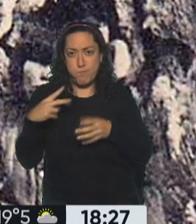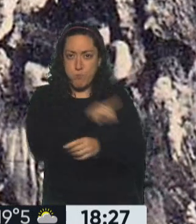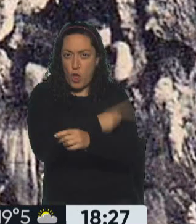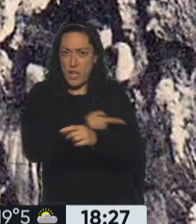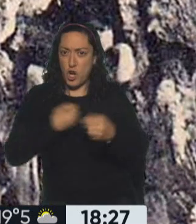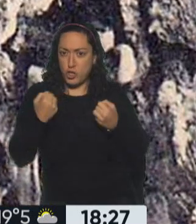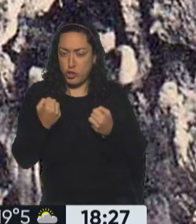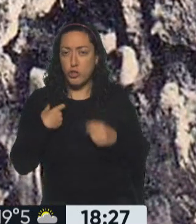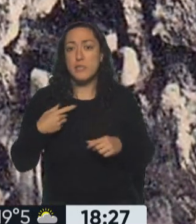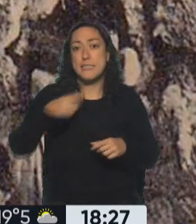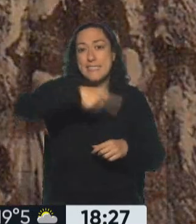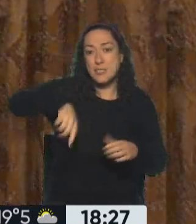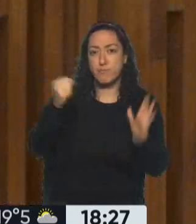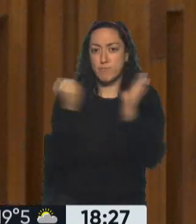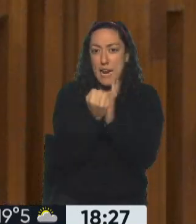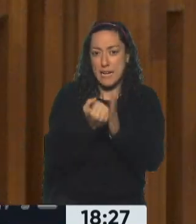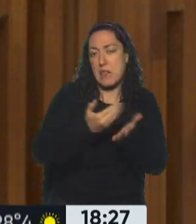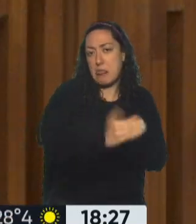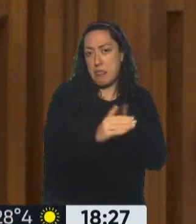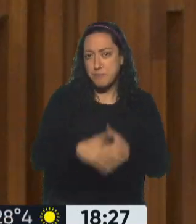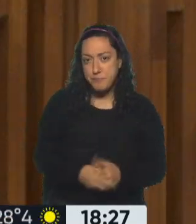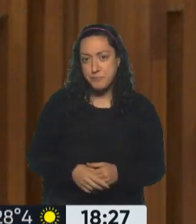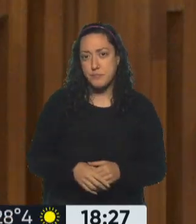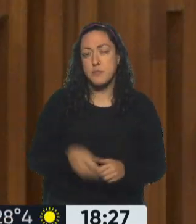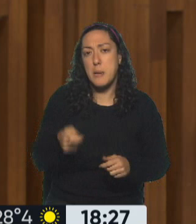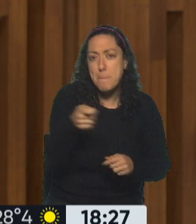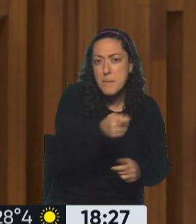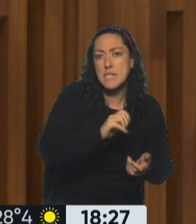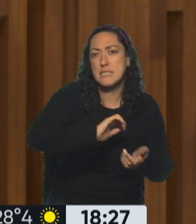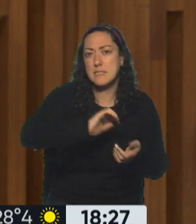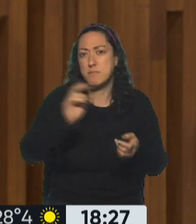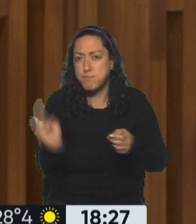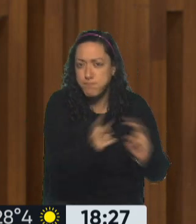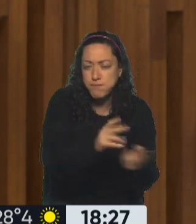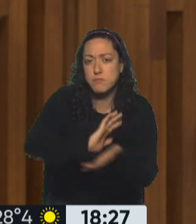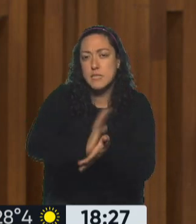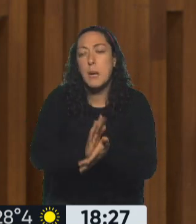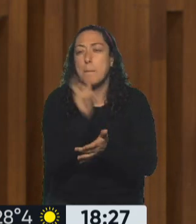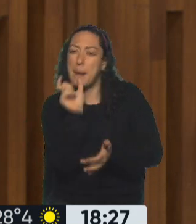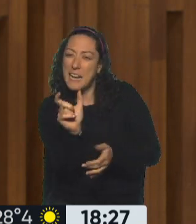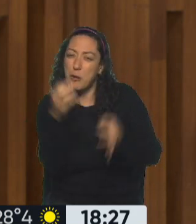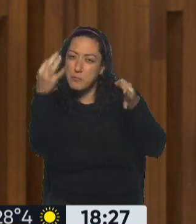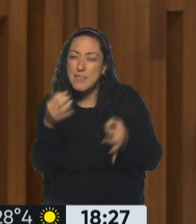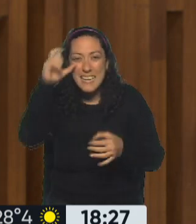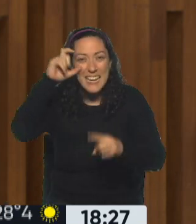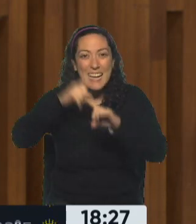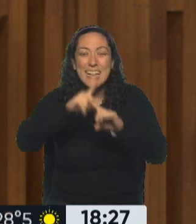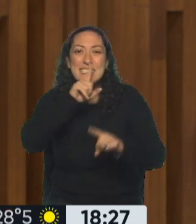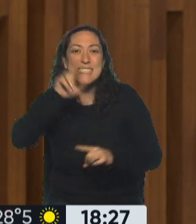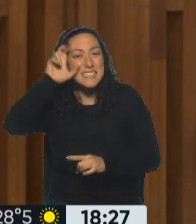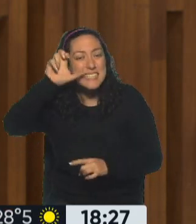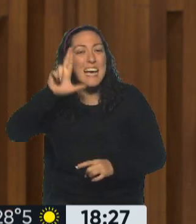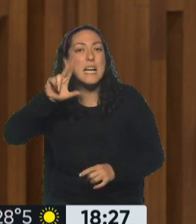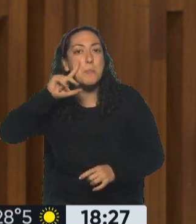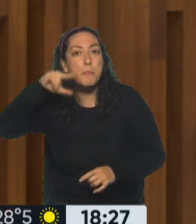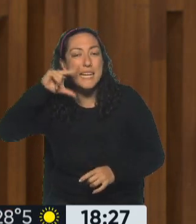a quienes fueron desplazados. La idea de masacrar, de exterminar, la palabra que se utilizaba más seguido era exterminar a los indígenas